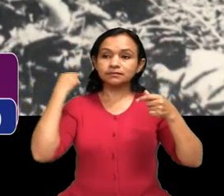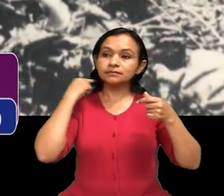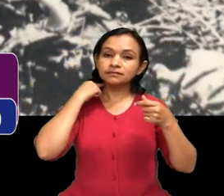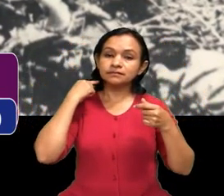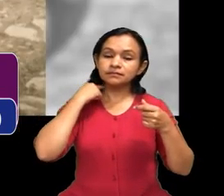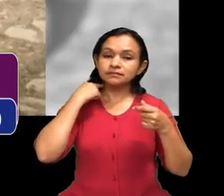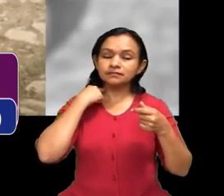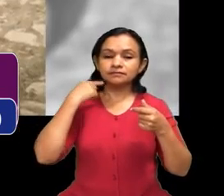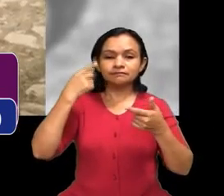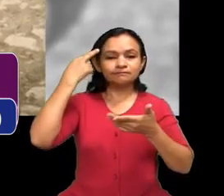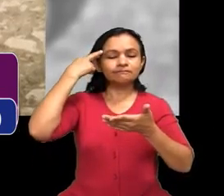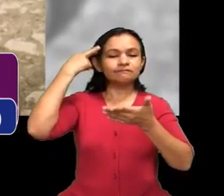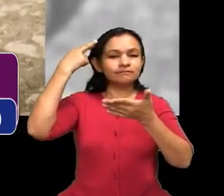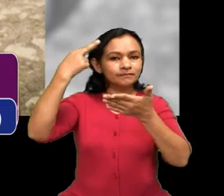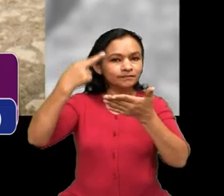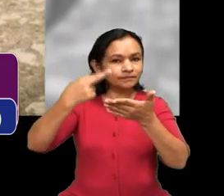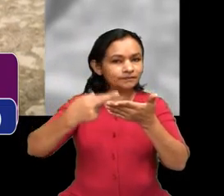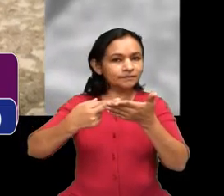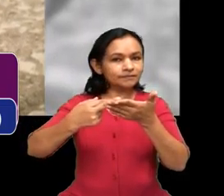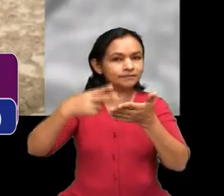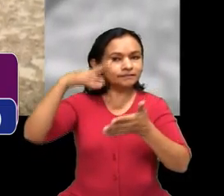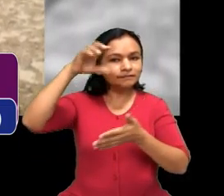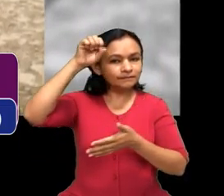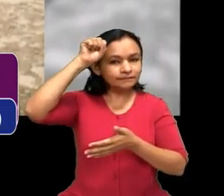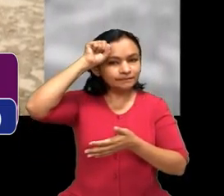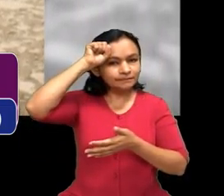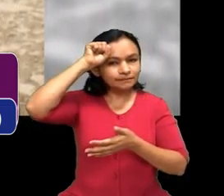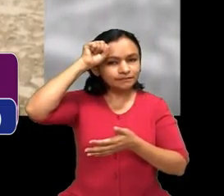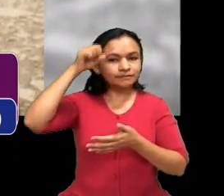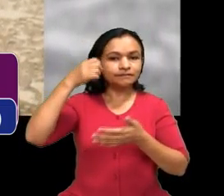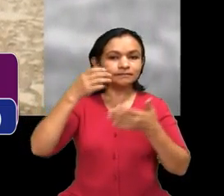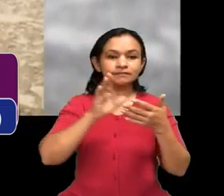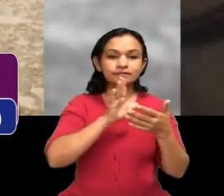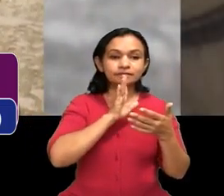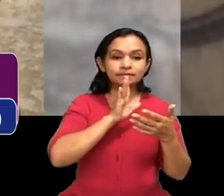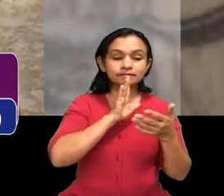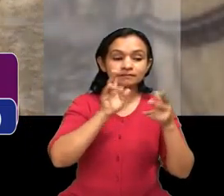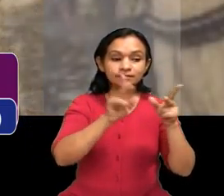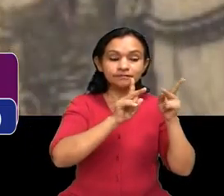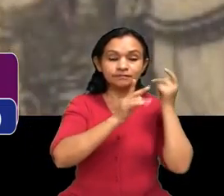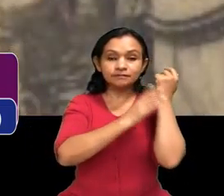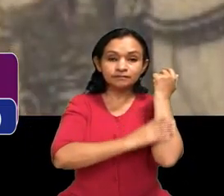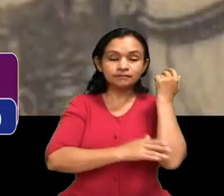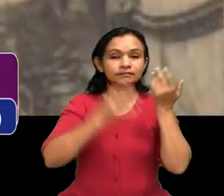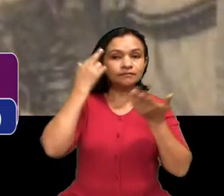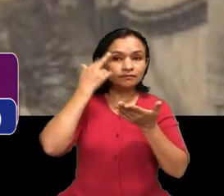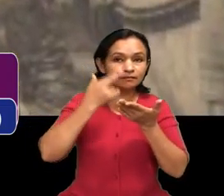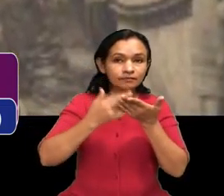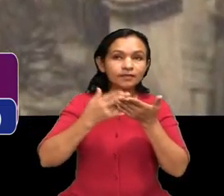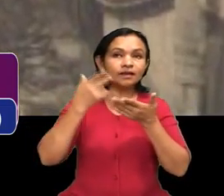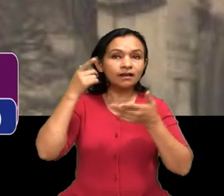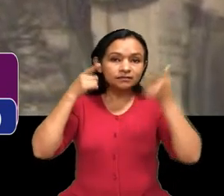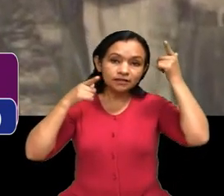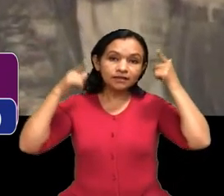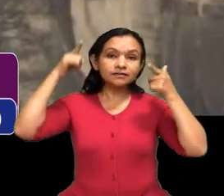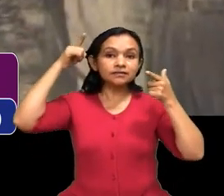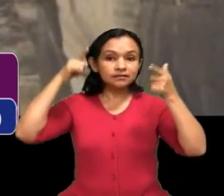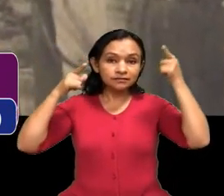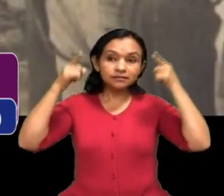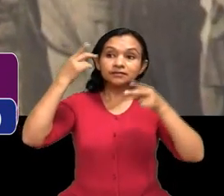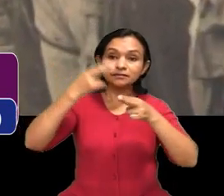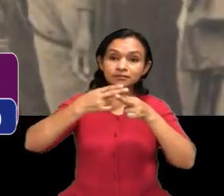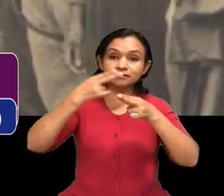en la memoria y en la plática informal de los más humildes de este país. Y así es